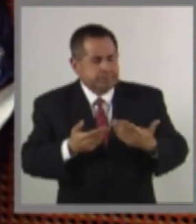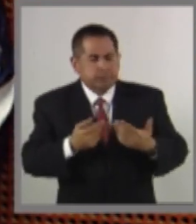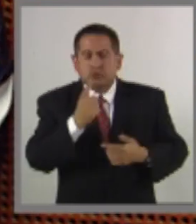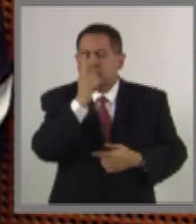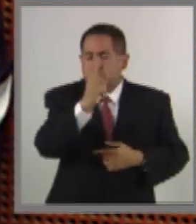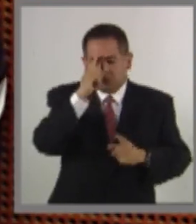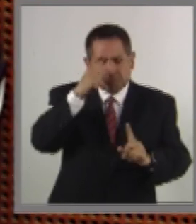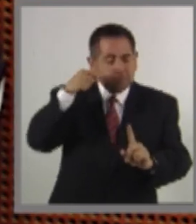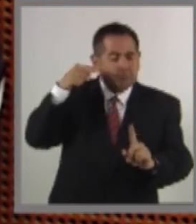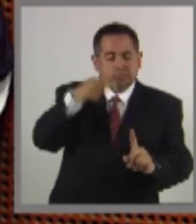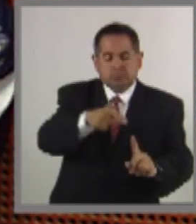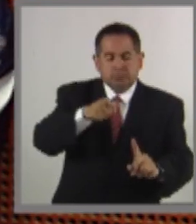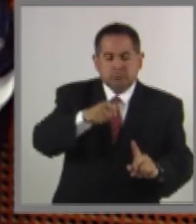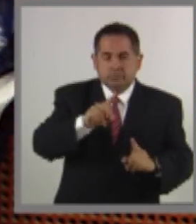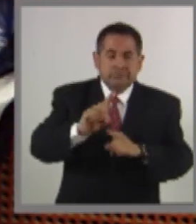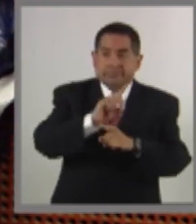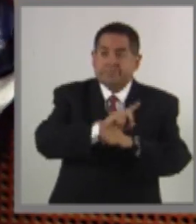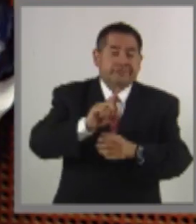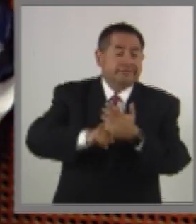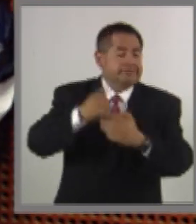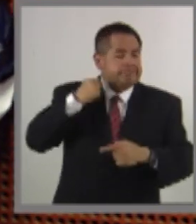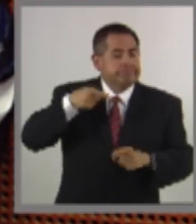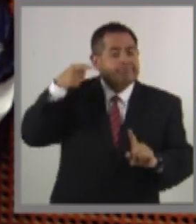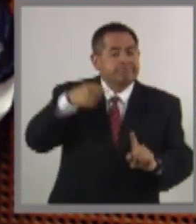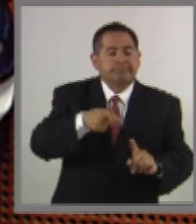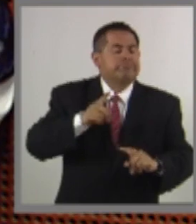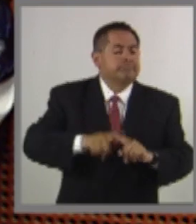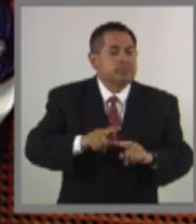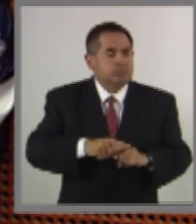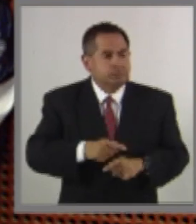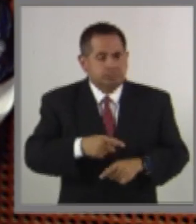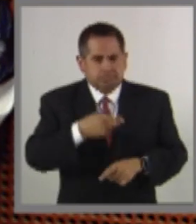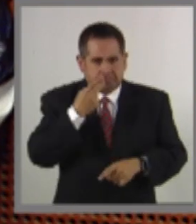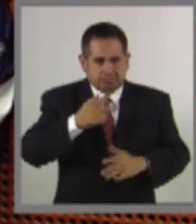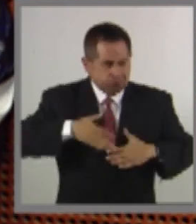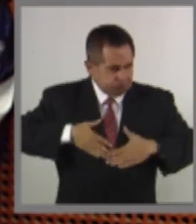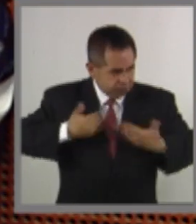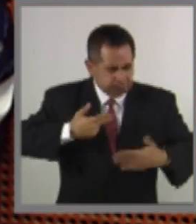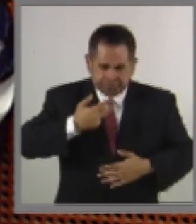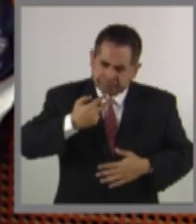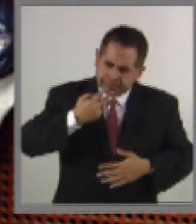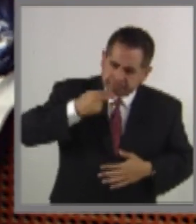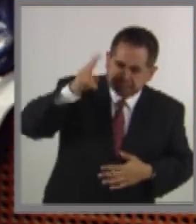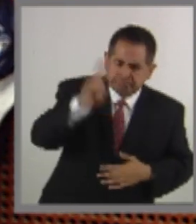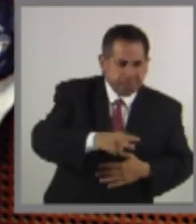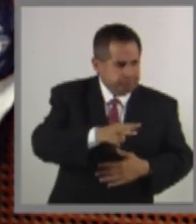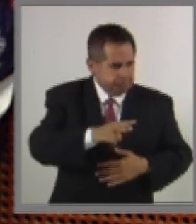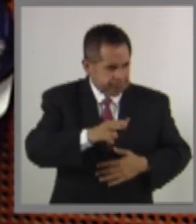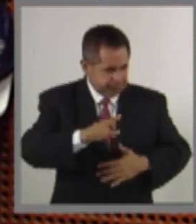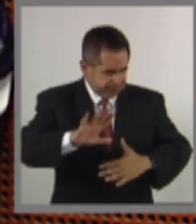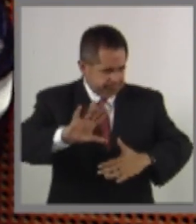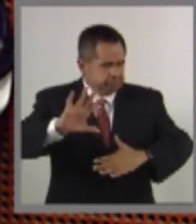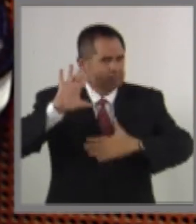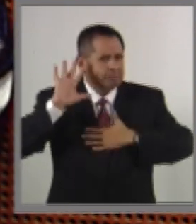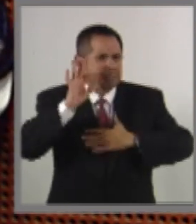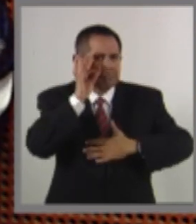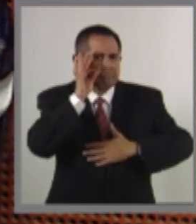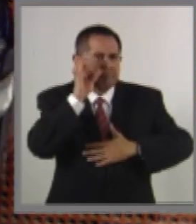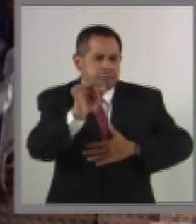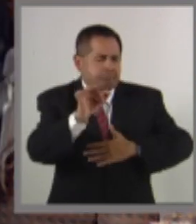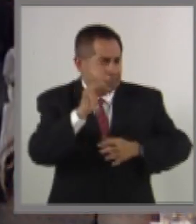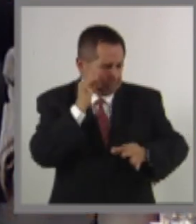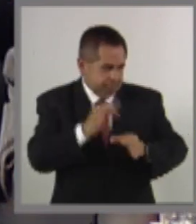que fijamos desde el principio él y yo: hablarnos con la verdad y cumplir con la palabra. Creo